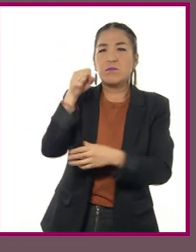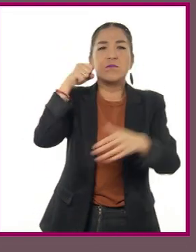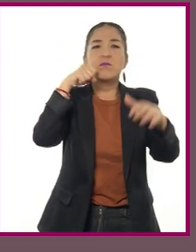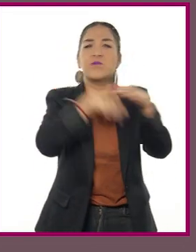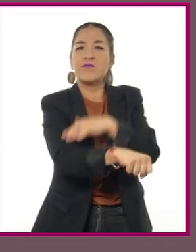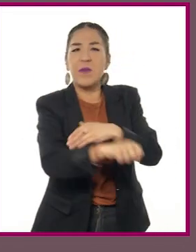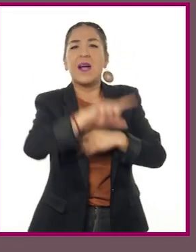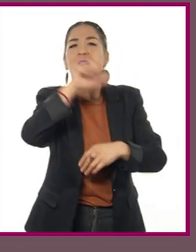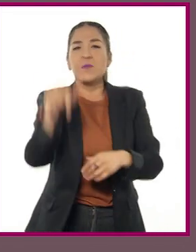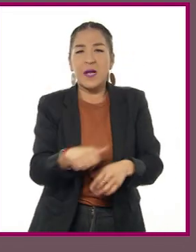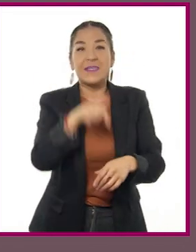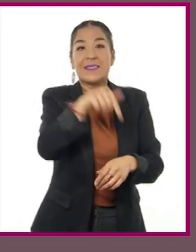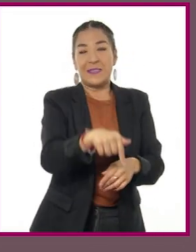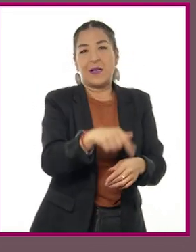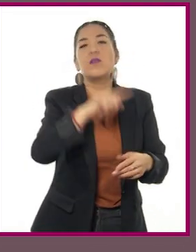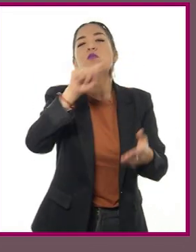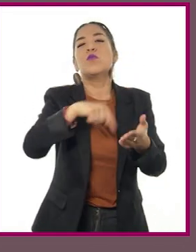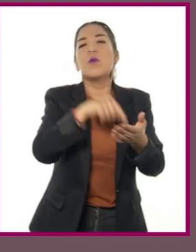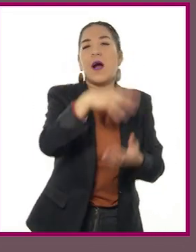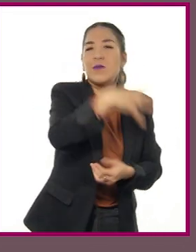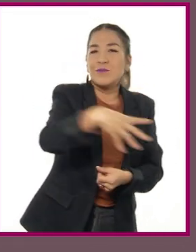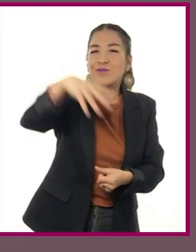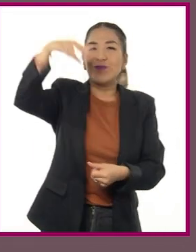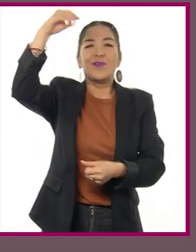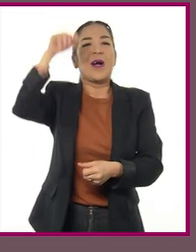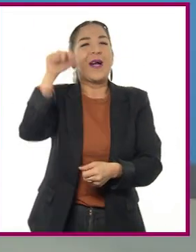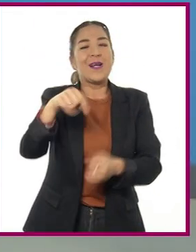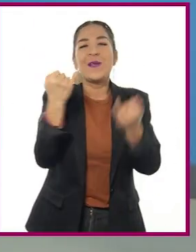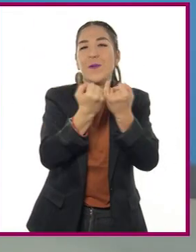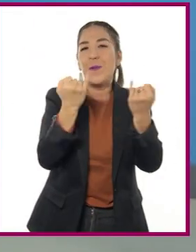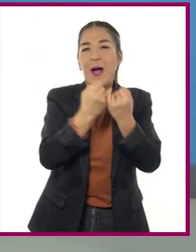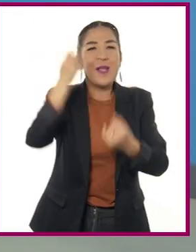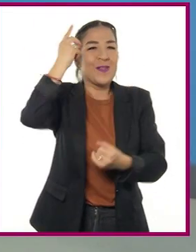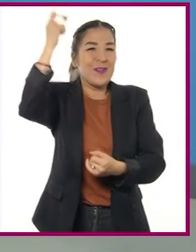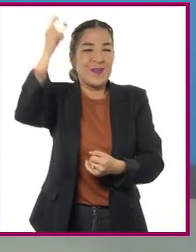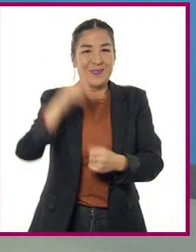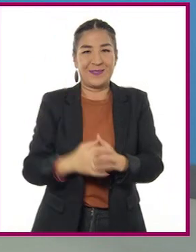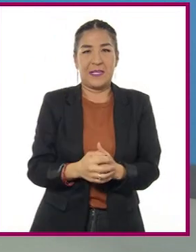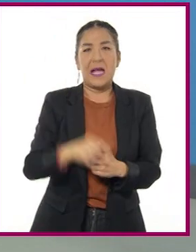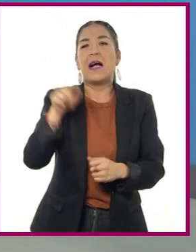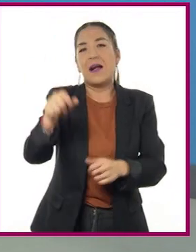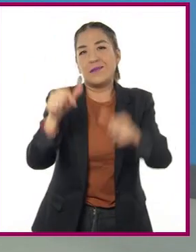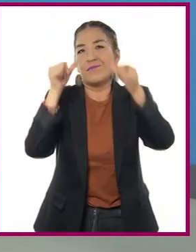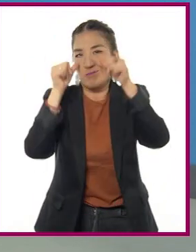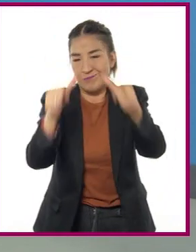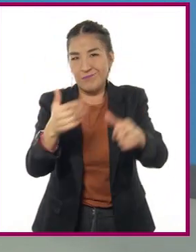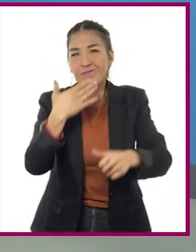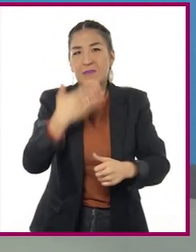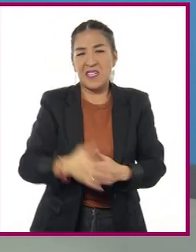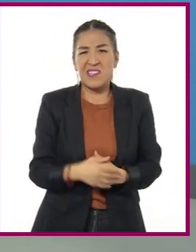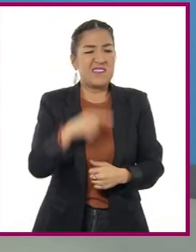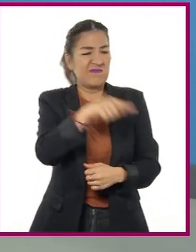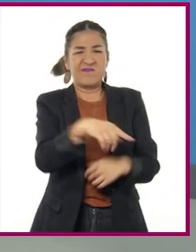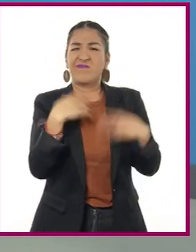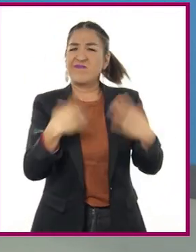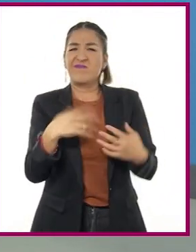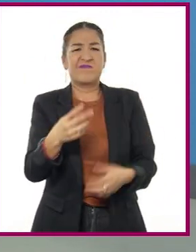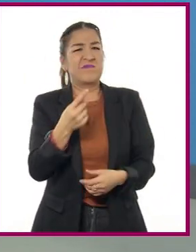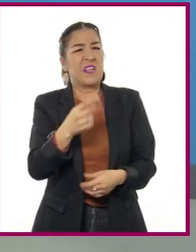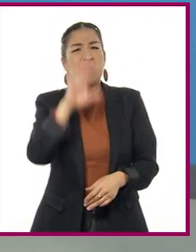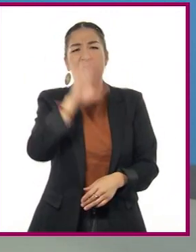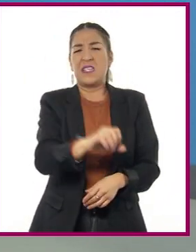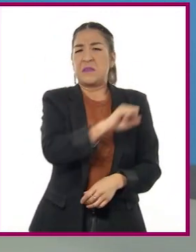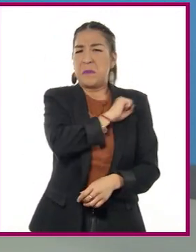y enviarlos a la casa del dios como sus servidores. Este ser fue considerado muy cruel porque jugaba con